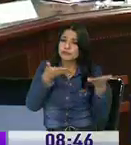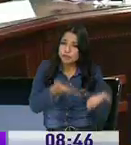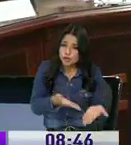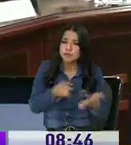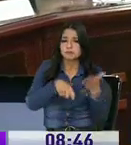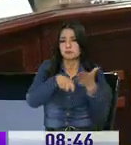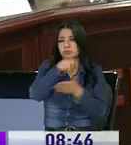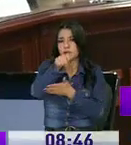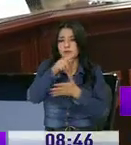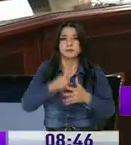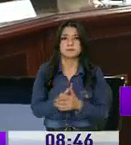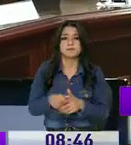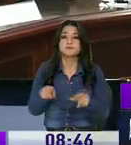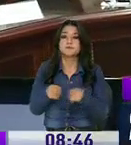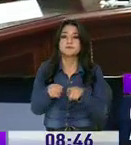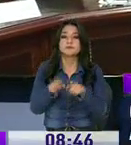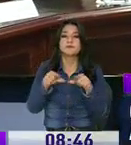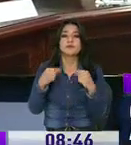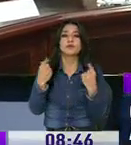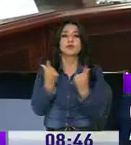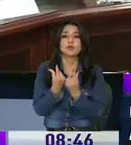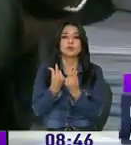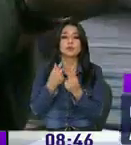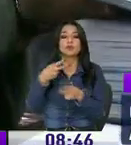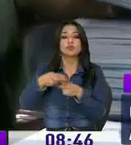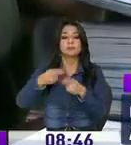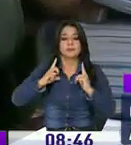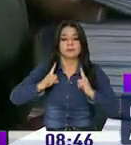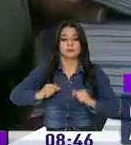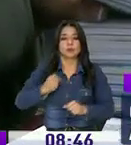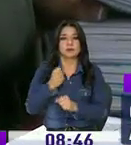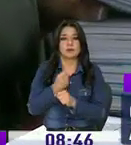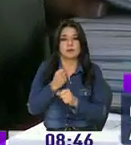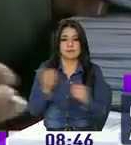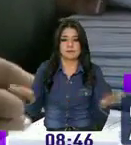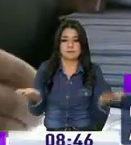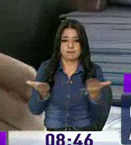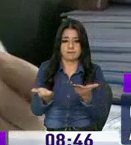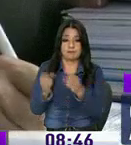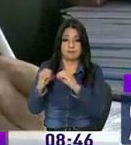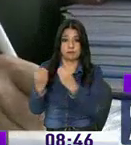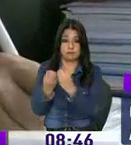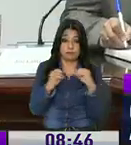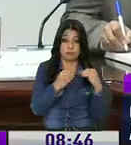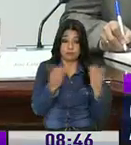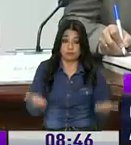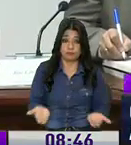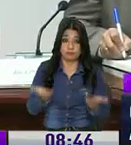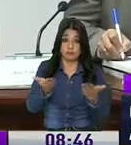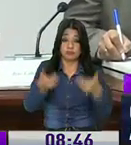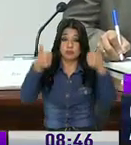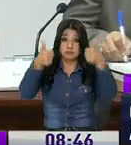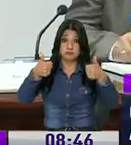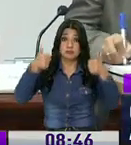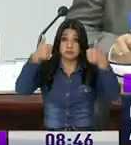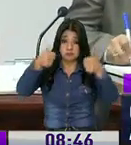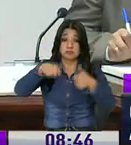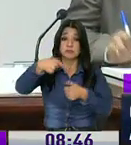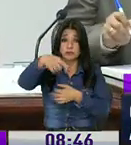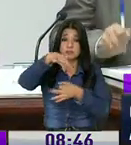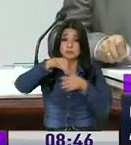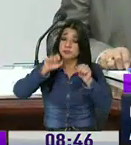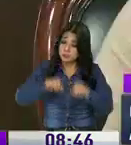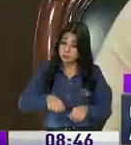aquello. La misma suerte corrió el Movimiento Salud y Trabajo, por lo que podrán estas organizaciones presentarse con sus candidatos en las